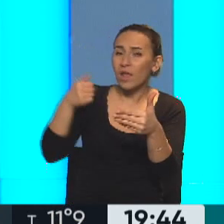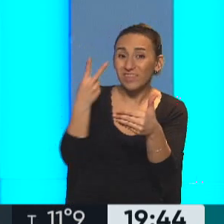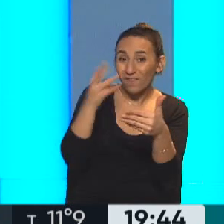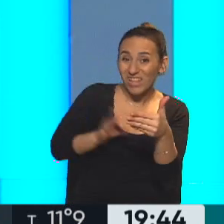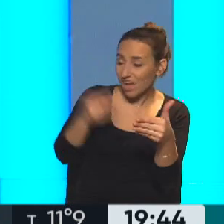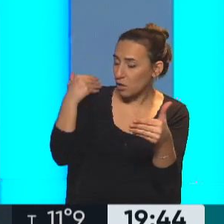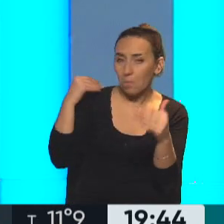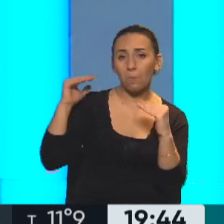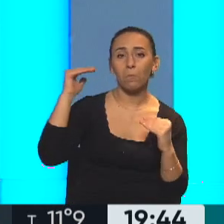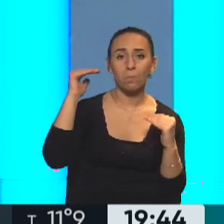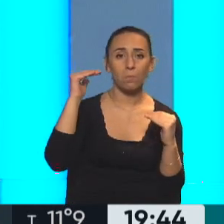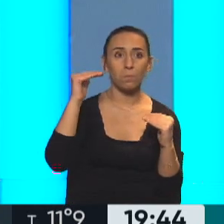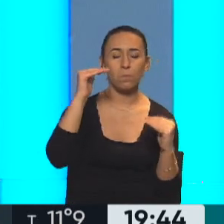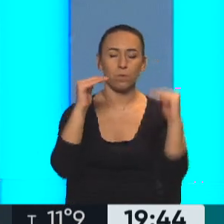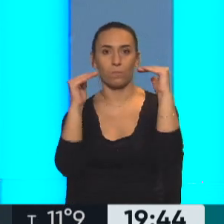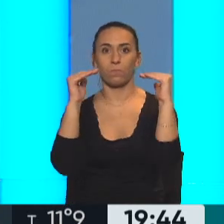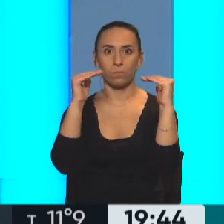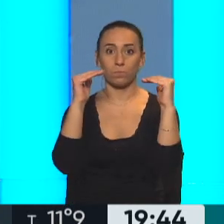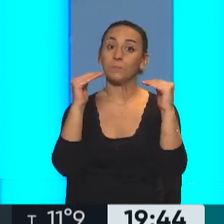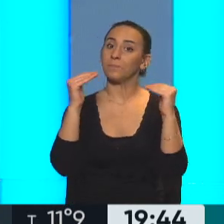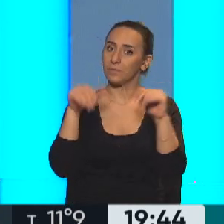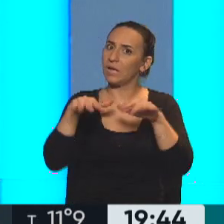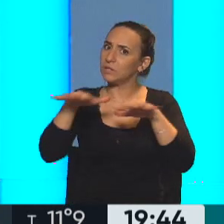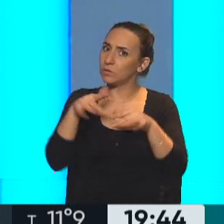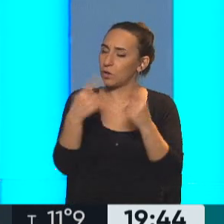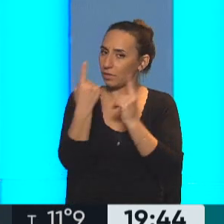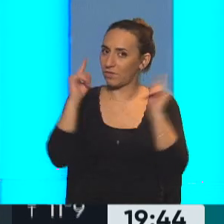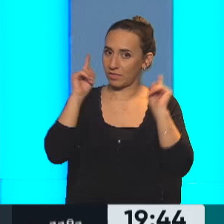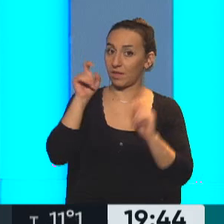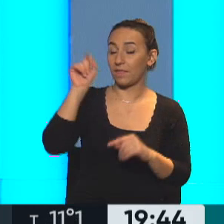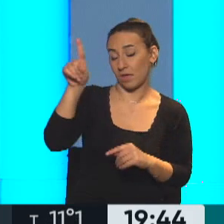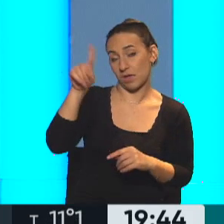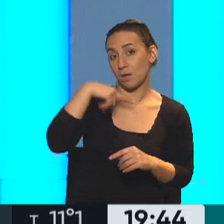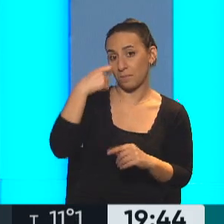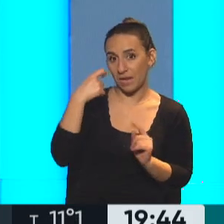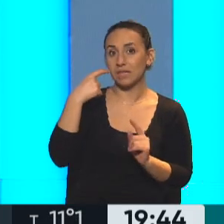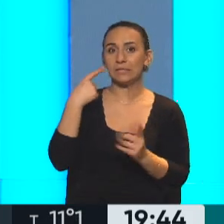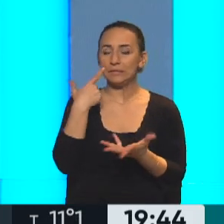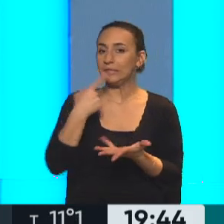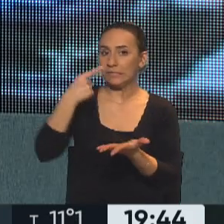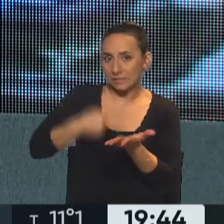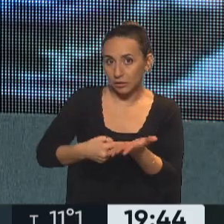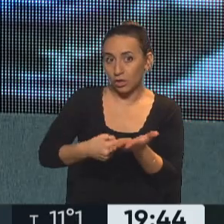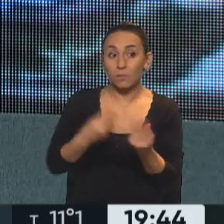medida particular, si se quiere, de España para enfrentar la crisis por la guerra en Ucrania. Muy bien, gracias, Leticia.